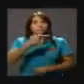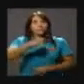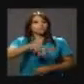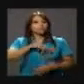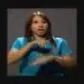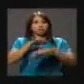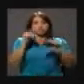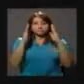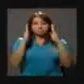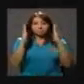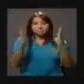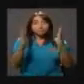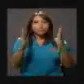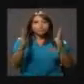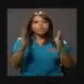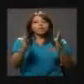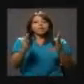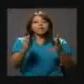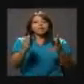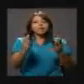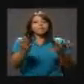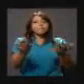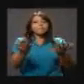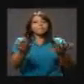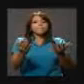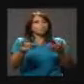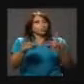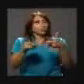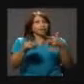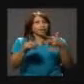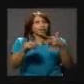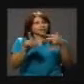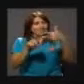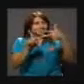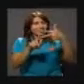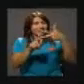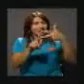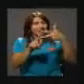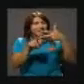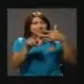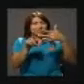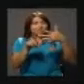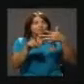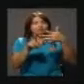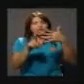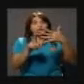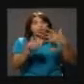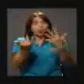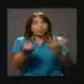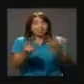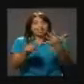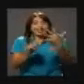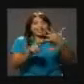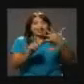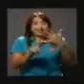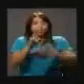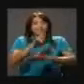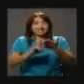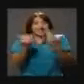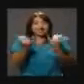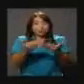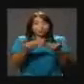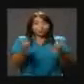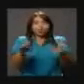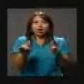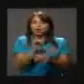llama mucho la atención que una tercera y quinta universidad que abre Costa Rica, como es el Instituto de